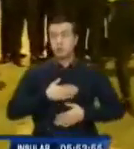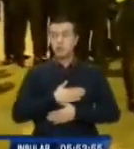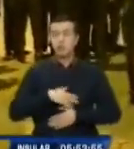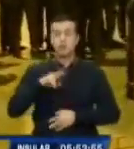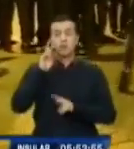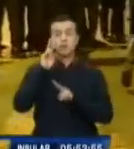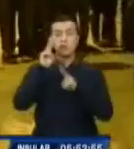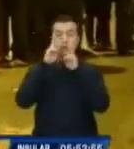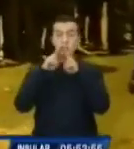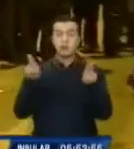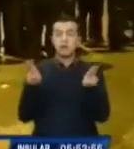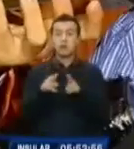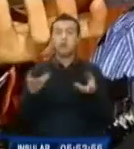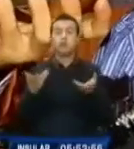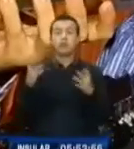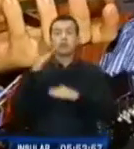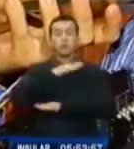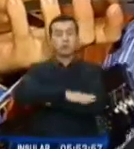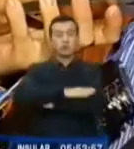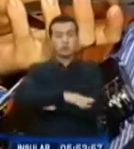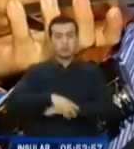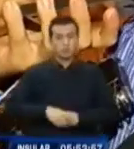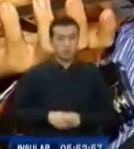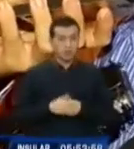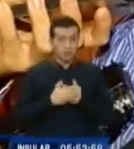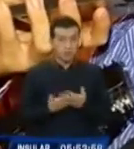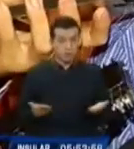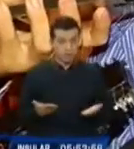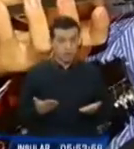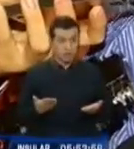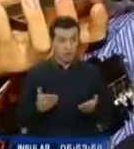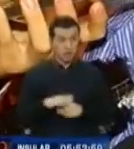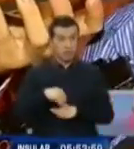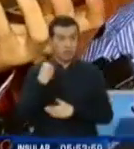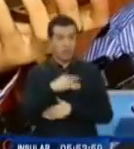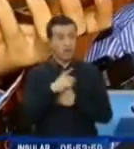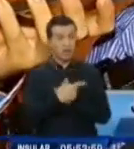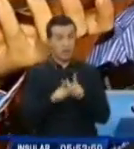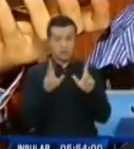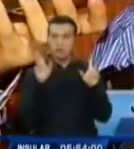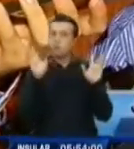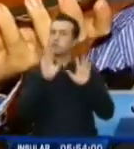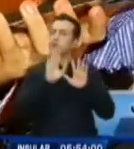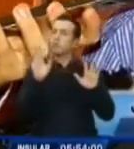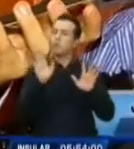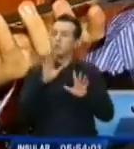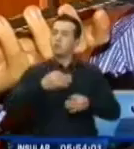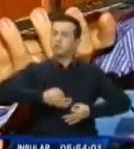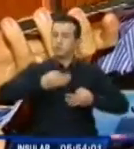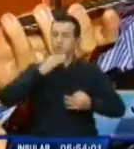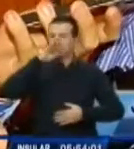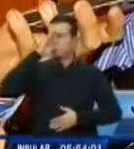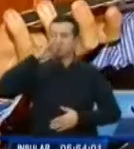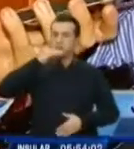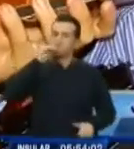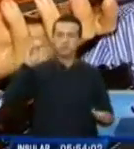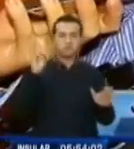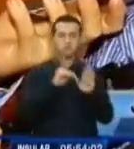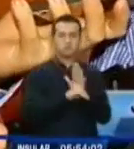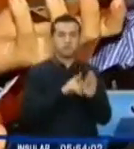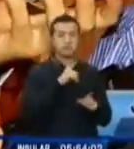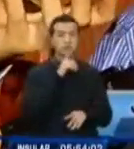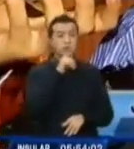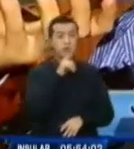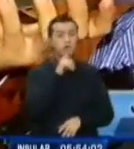programa navideño en el malecón. Es que esto no va a quedar así. Vamos a intervenir con toda la fuerza de la ley y acusar a